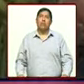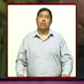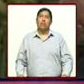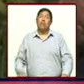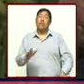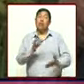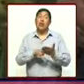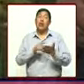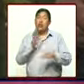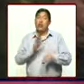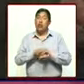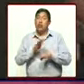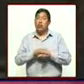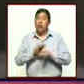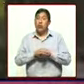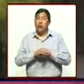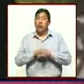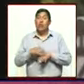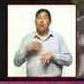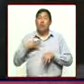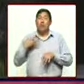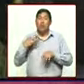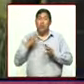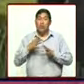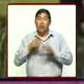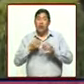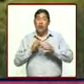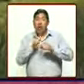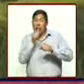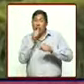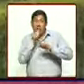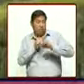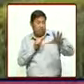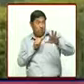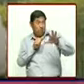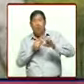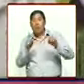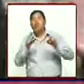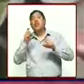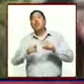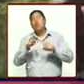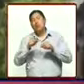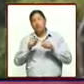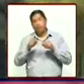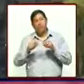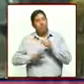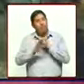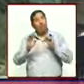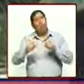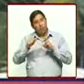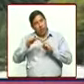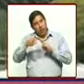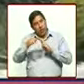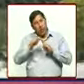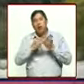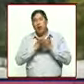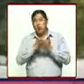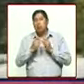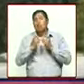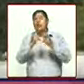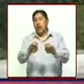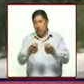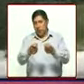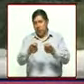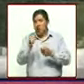Esas son las recomendaciones de los bomberos. No podemos ir sin tener preparación previa, pero también tenemos otras alternativas para poder ayudar. En este caso,